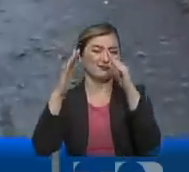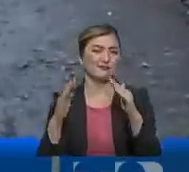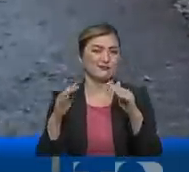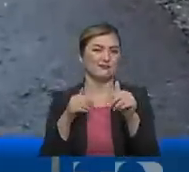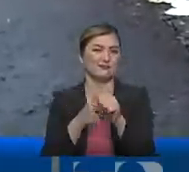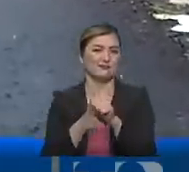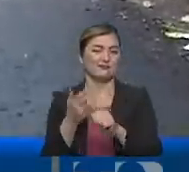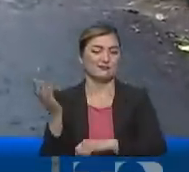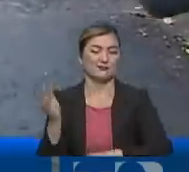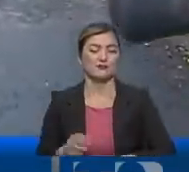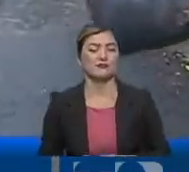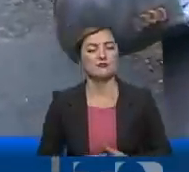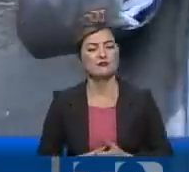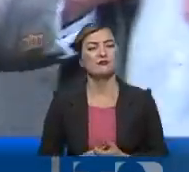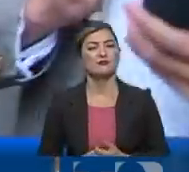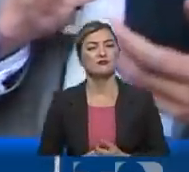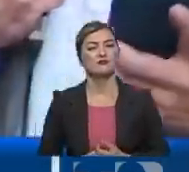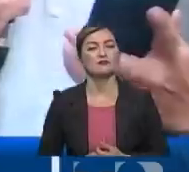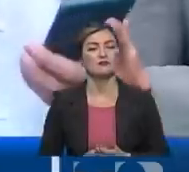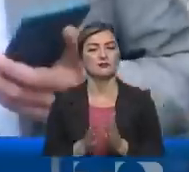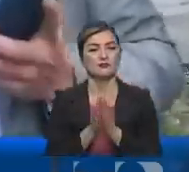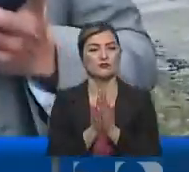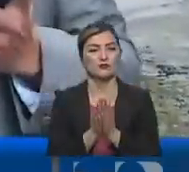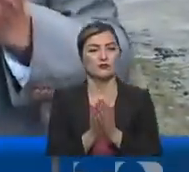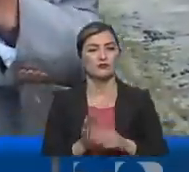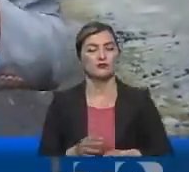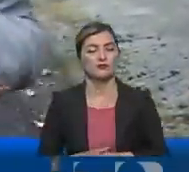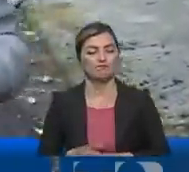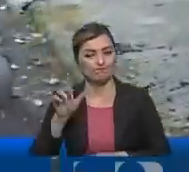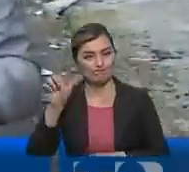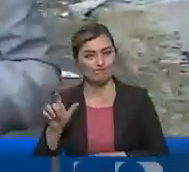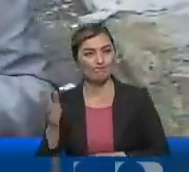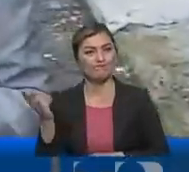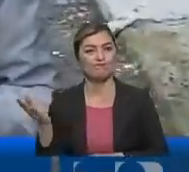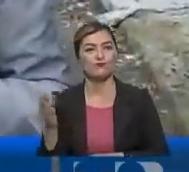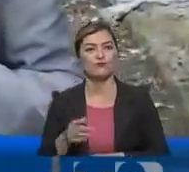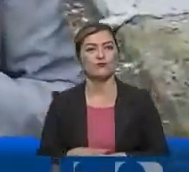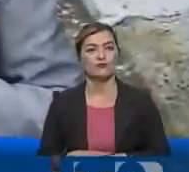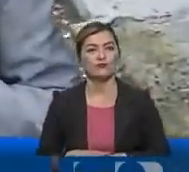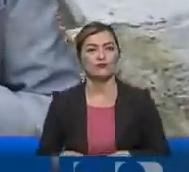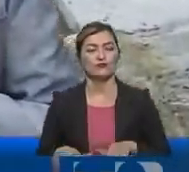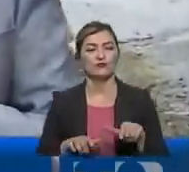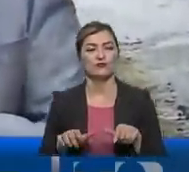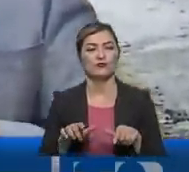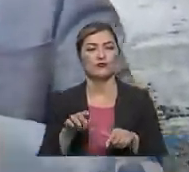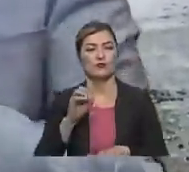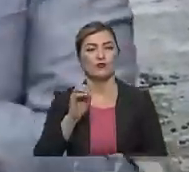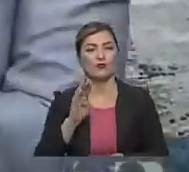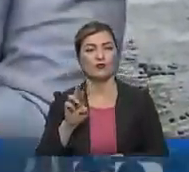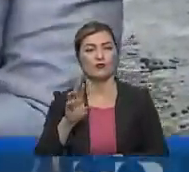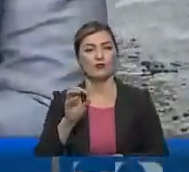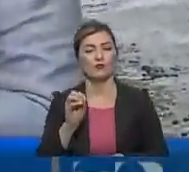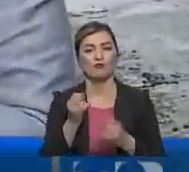reductor de velocidad. Es el pedido que acabamos de escuchar de una de las moradoras del sector obrero independiente que